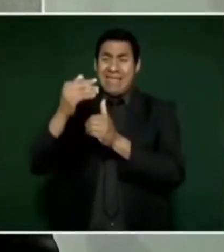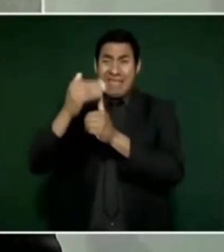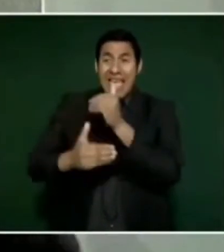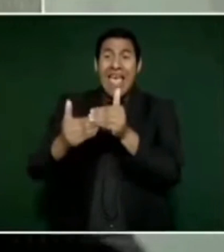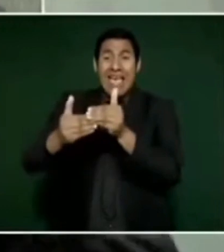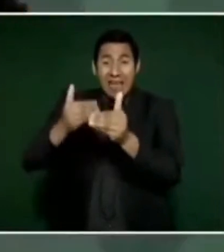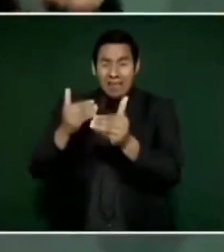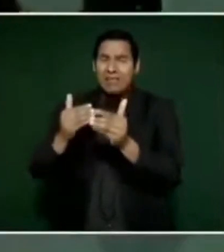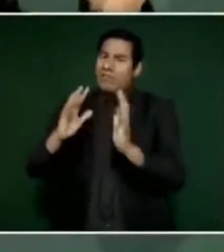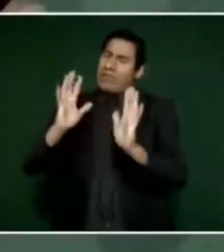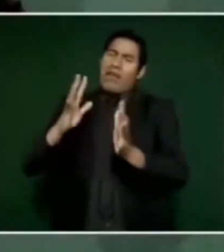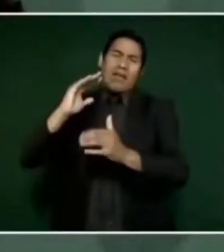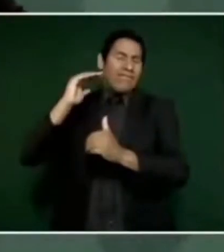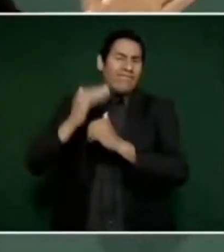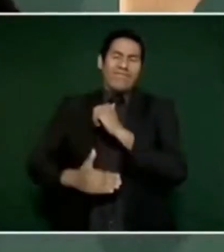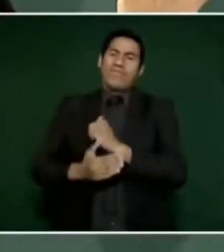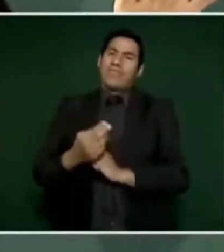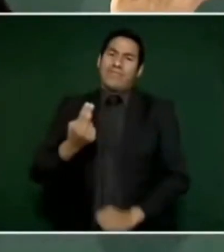y ya,